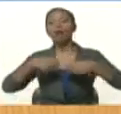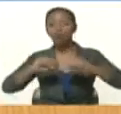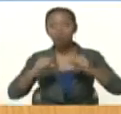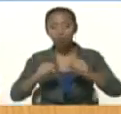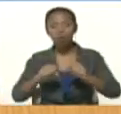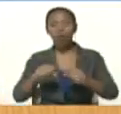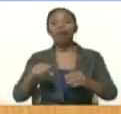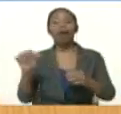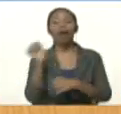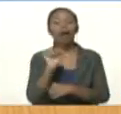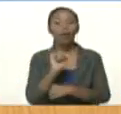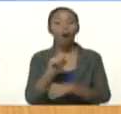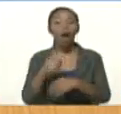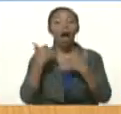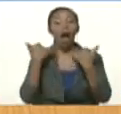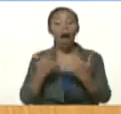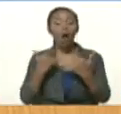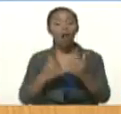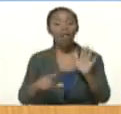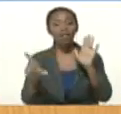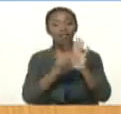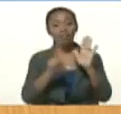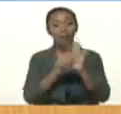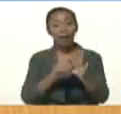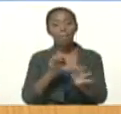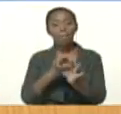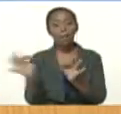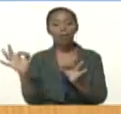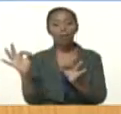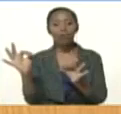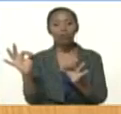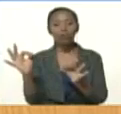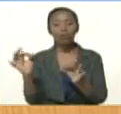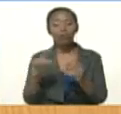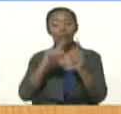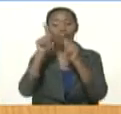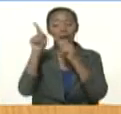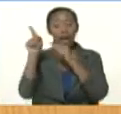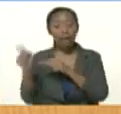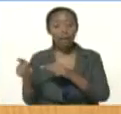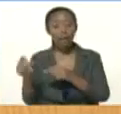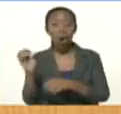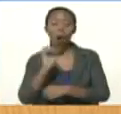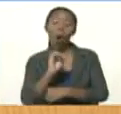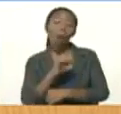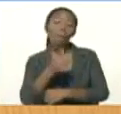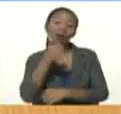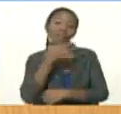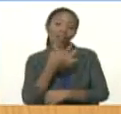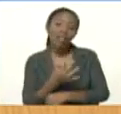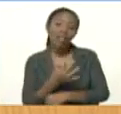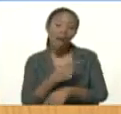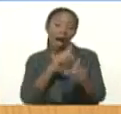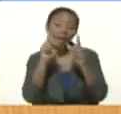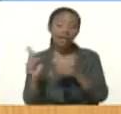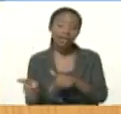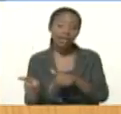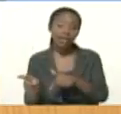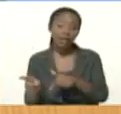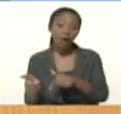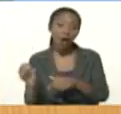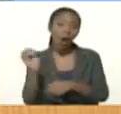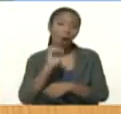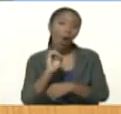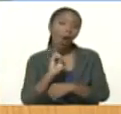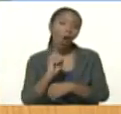carros, ahora se hacen legales en petro. Así o más sencillo. Así